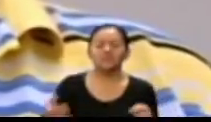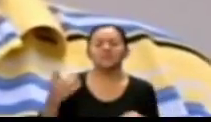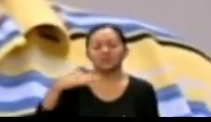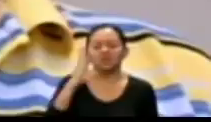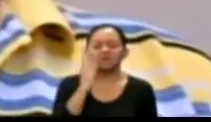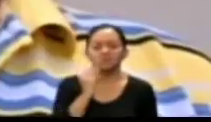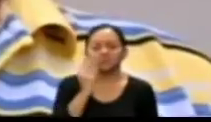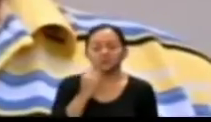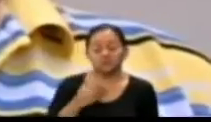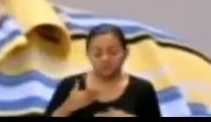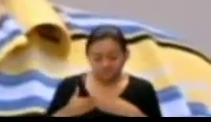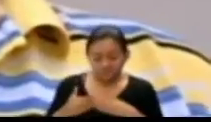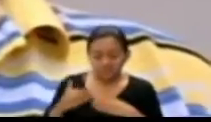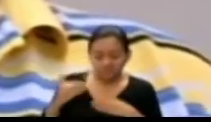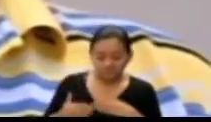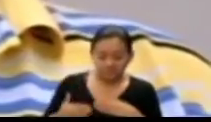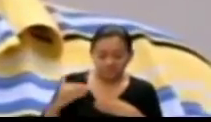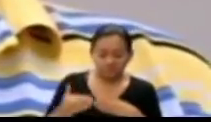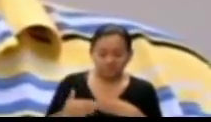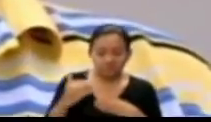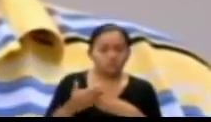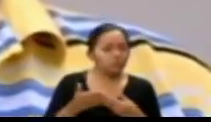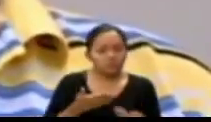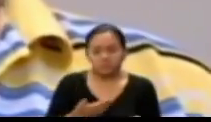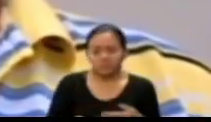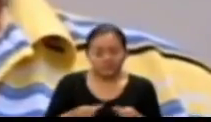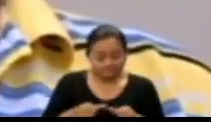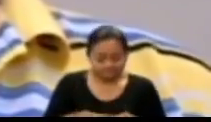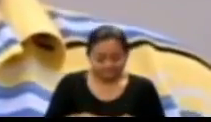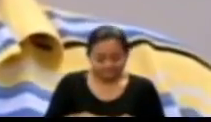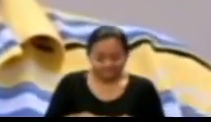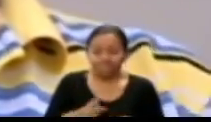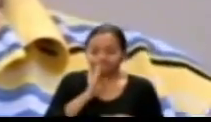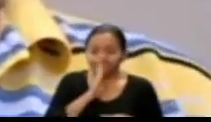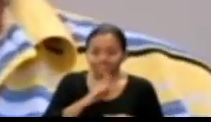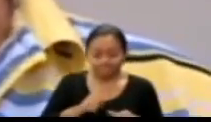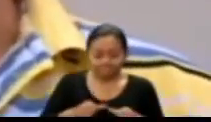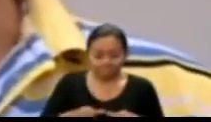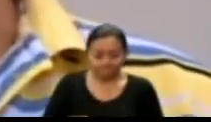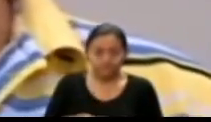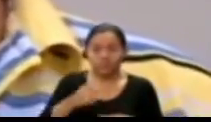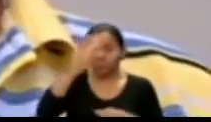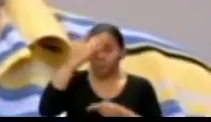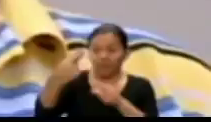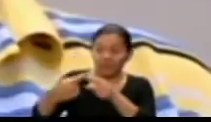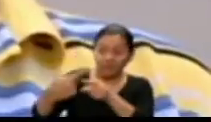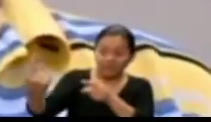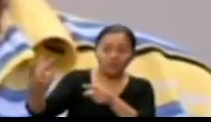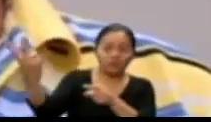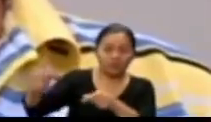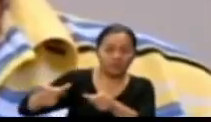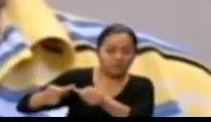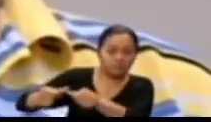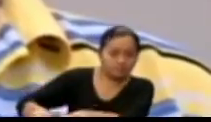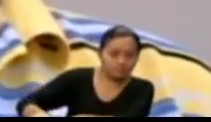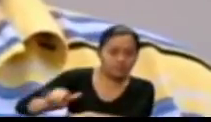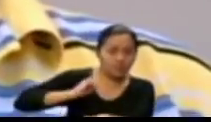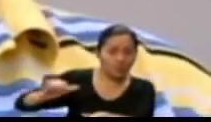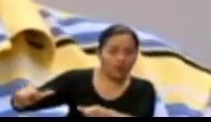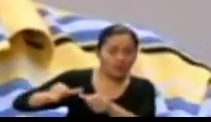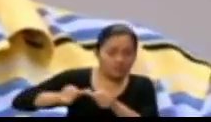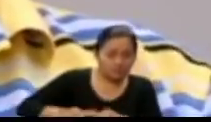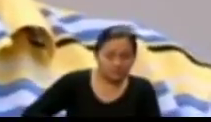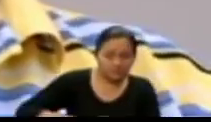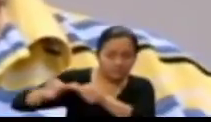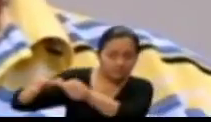experiencia. Y yo creo que sí, que tenemos que seguir perseverando, porque también el enemigo persevera. Y aunque ahora